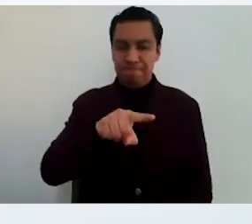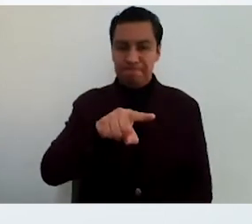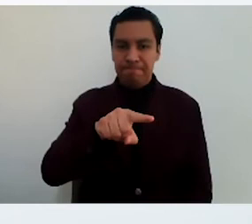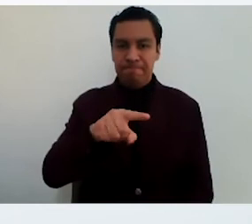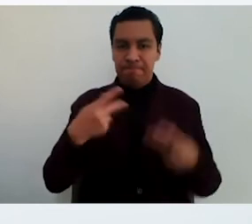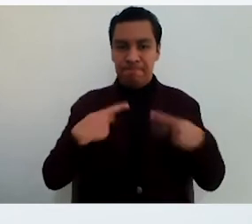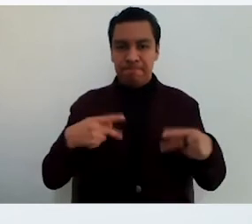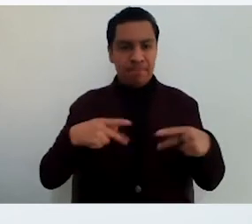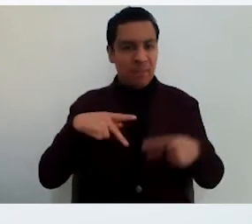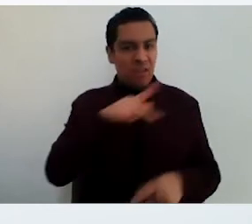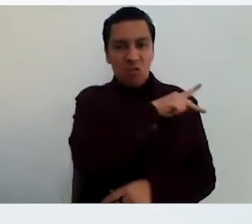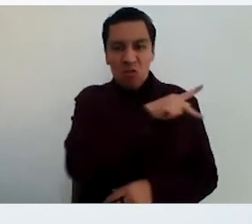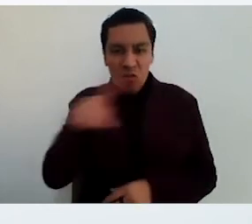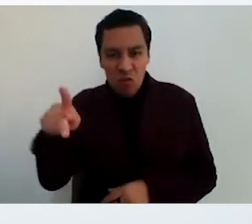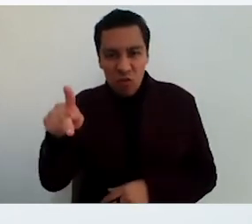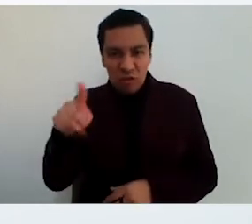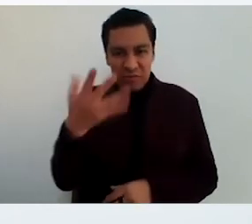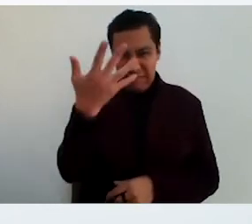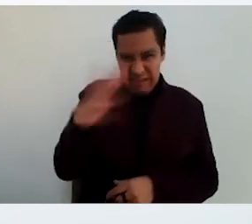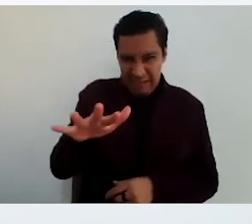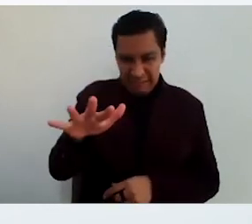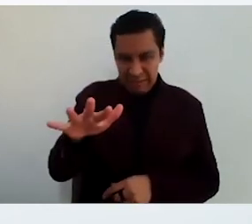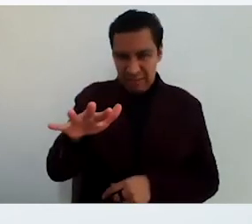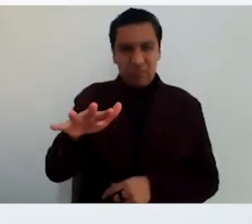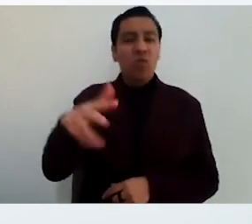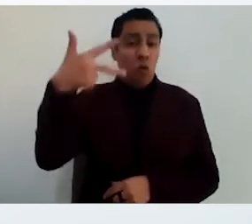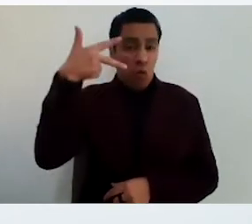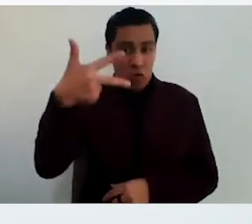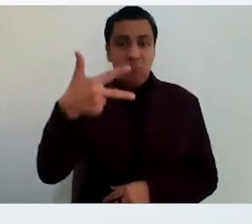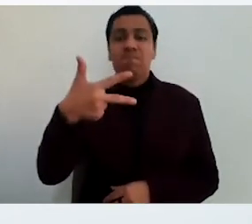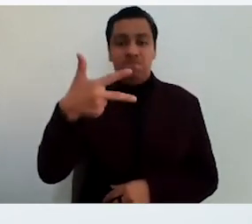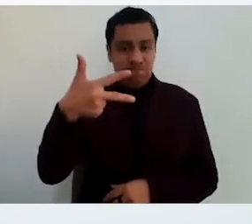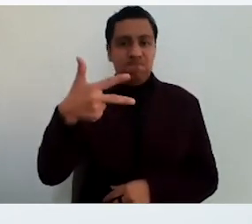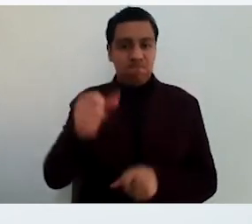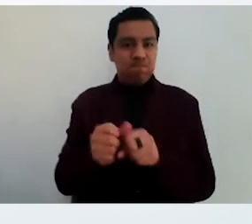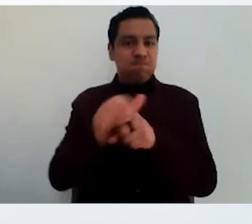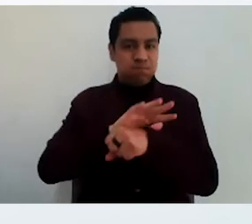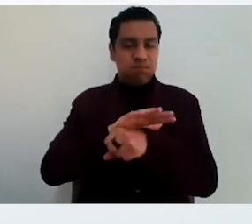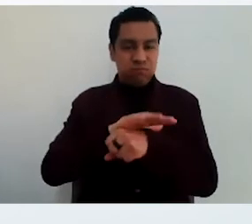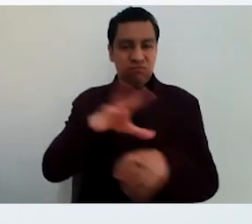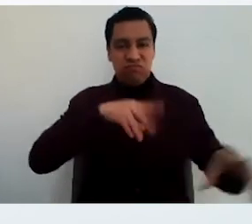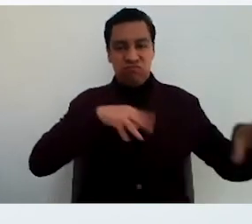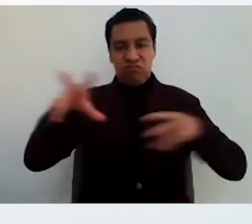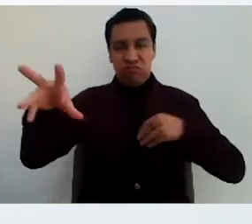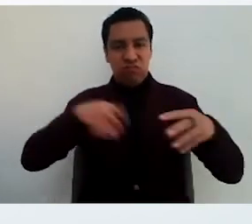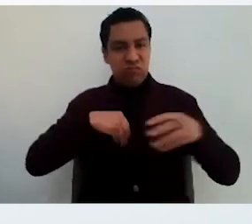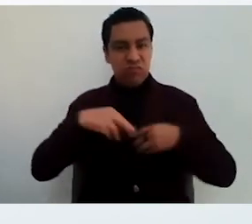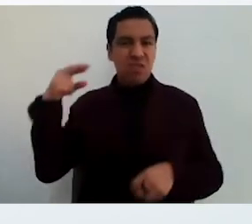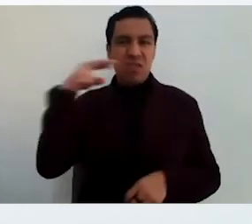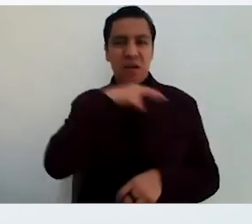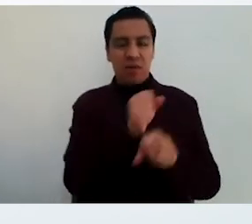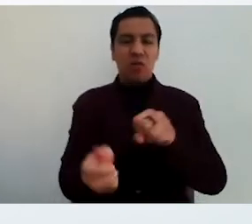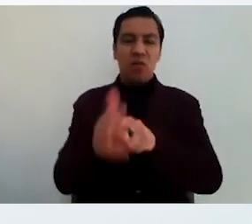al contagio. Entonces, si nosotros en México decimos que fuimos muy exitosos porque sí se logró una reducción